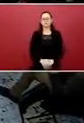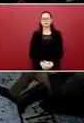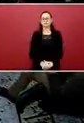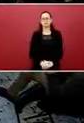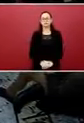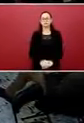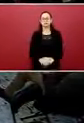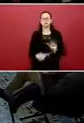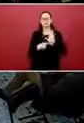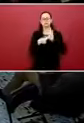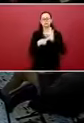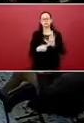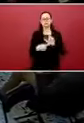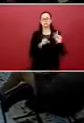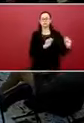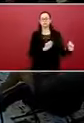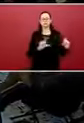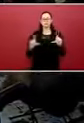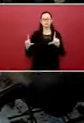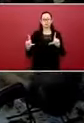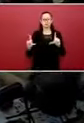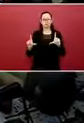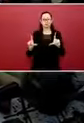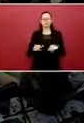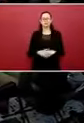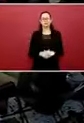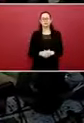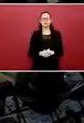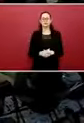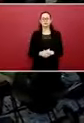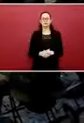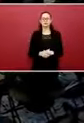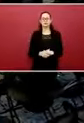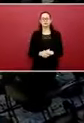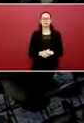Bueno, vamos a presentar el avance. Adelante.